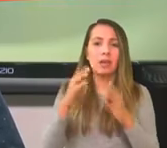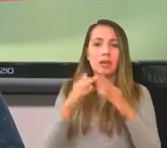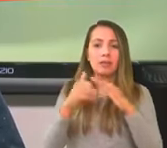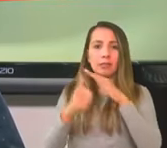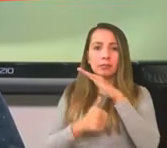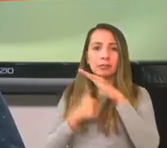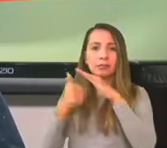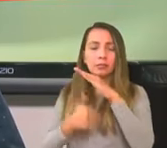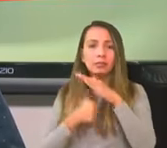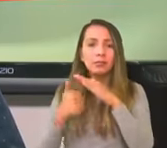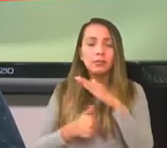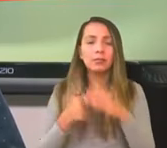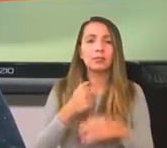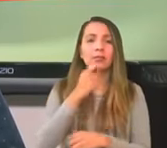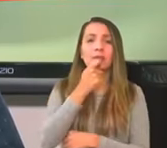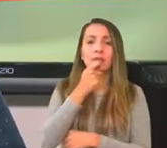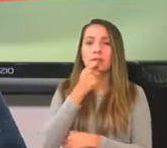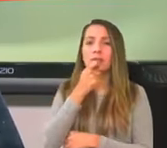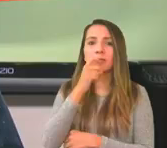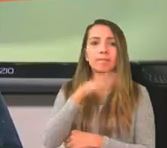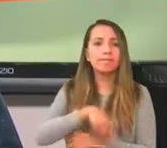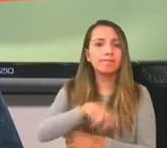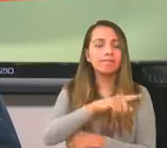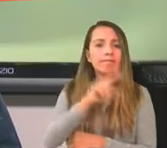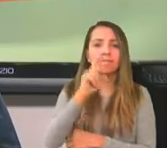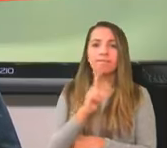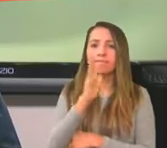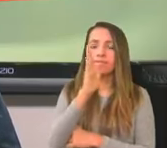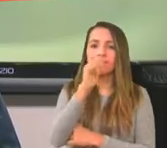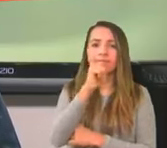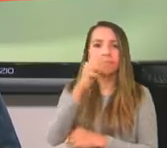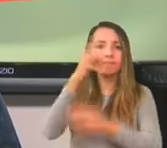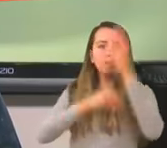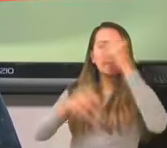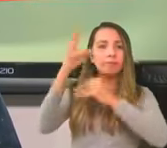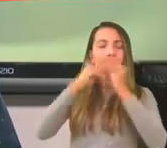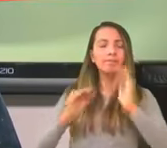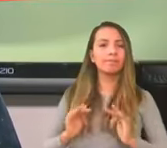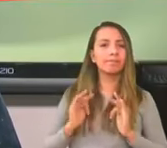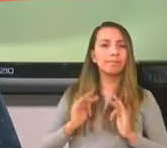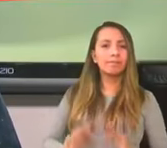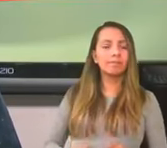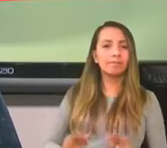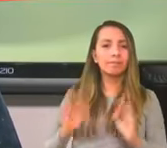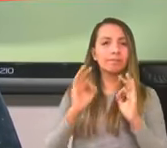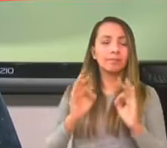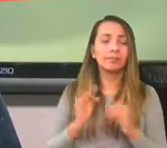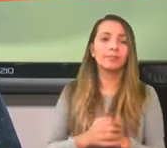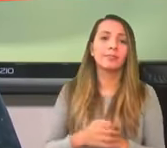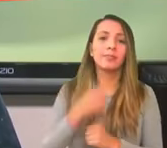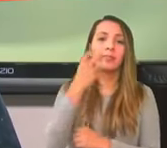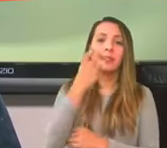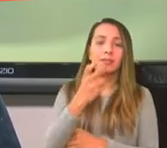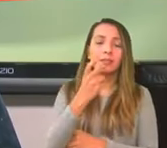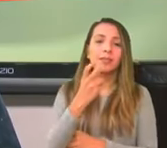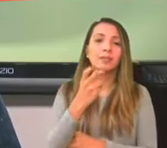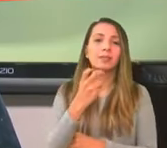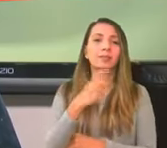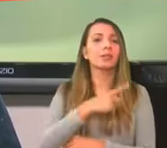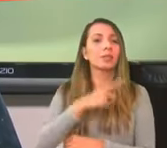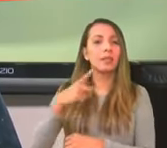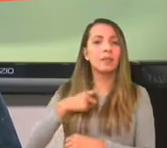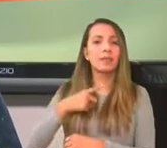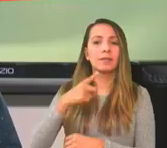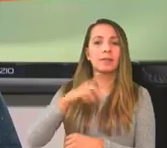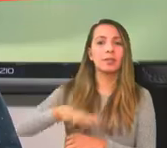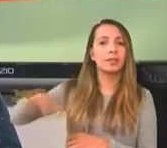encerrados. Son niños incapaces de un aprendizaje satisfactorio. Esto tenemos que ser conscientes